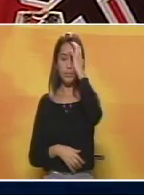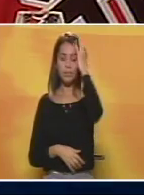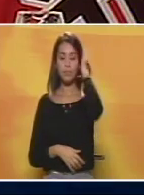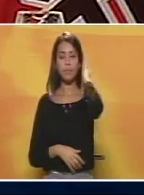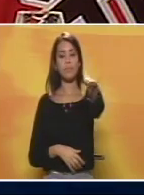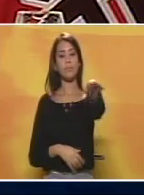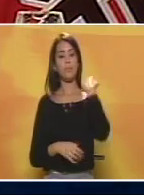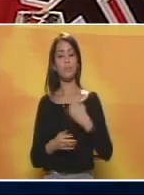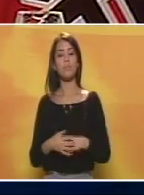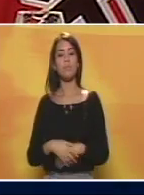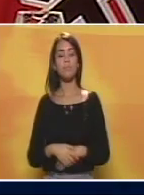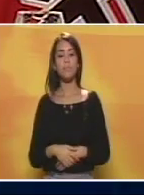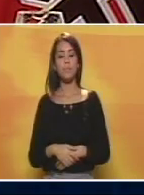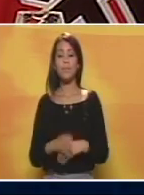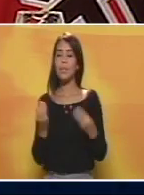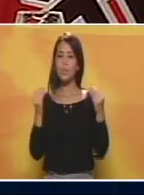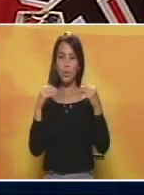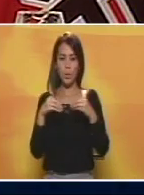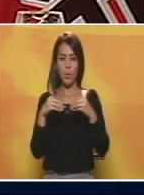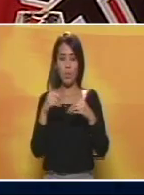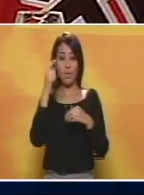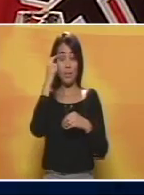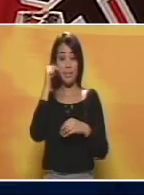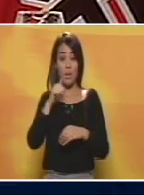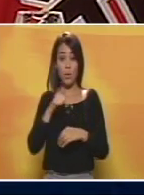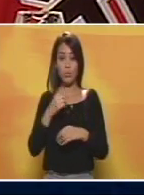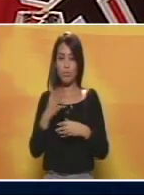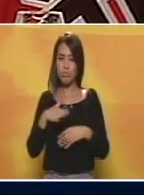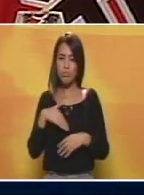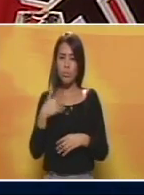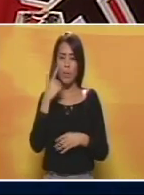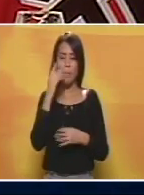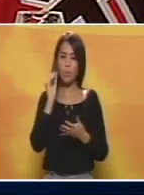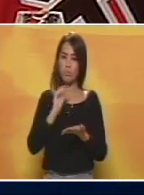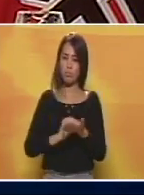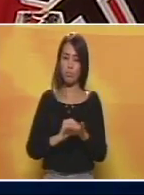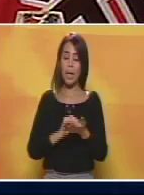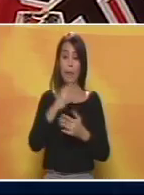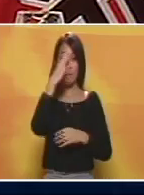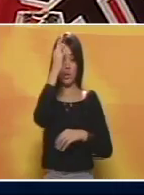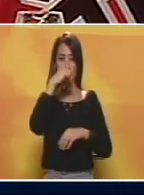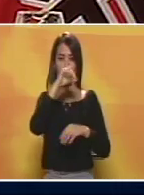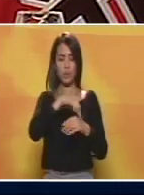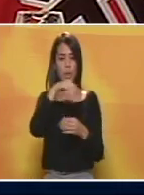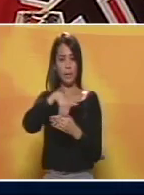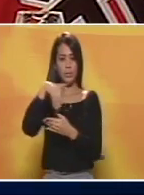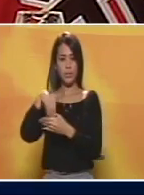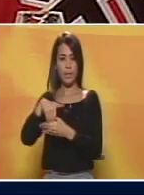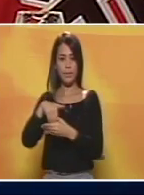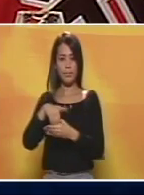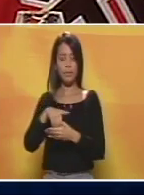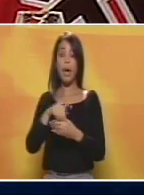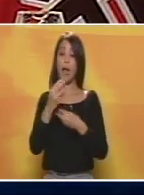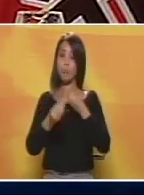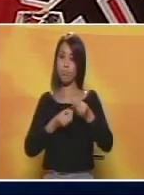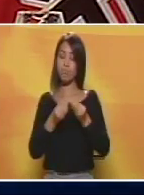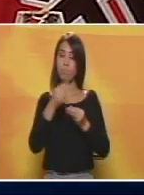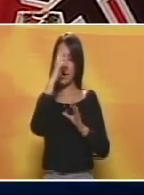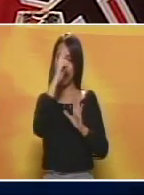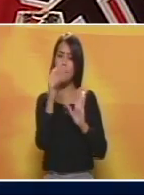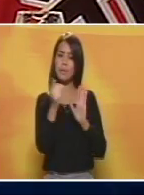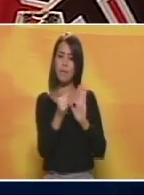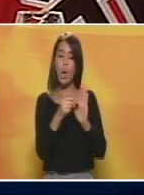acuerdos, hasta el día de hoy podemos ratificar que el Consejo Nacional Electoral ha cumplido con